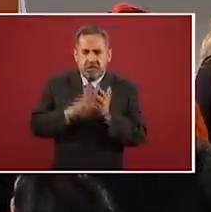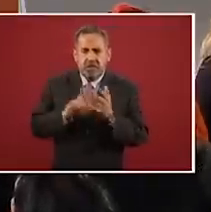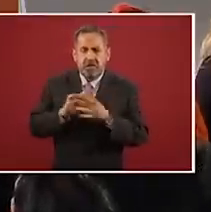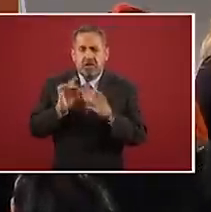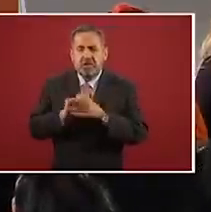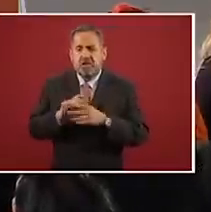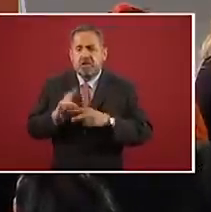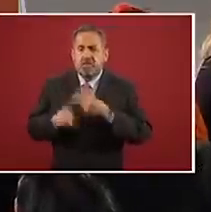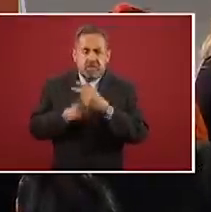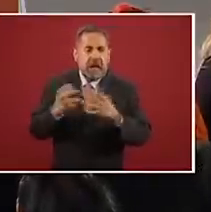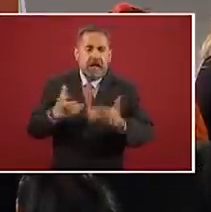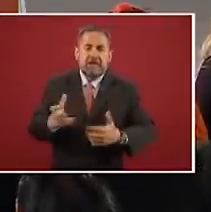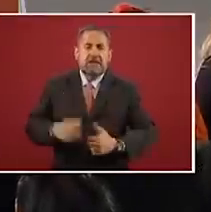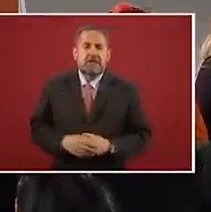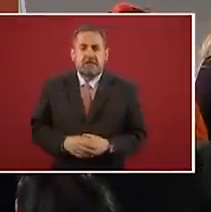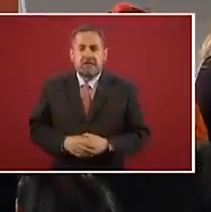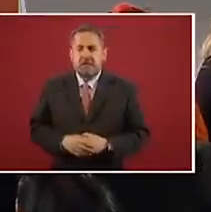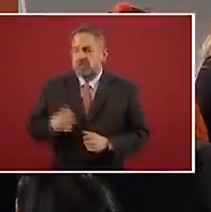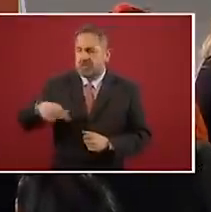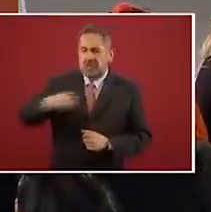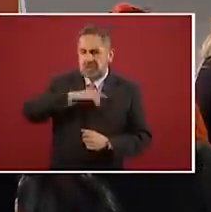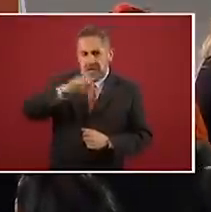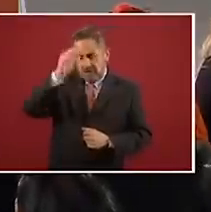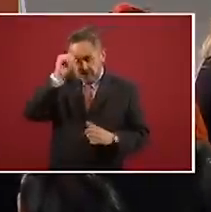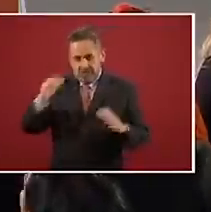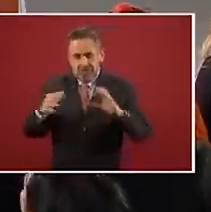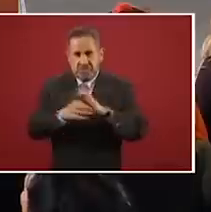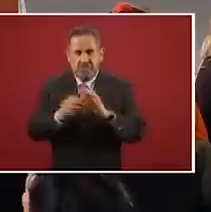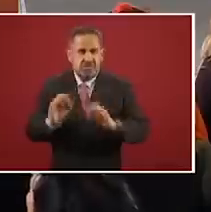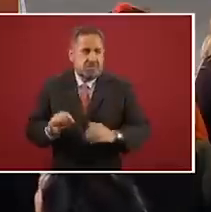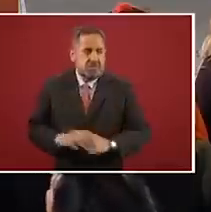se va a lograr un acuerdo.